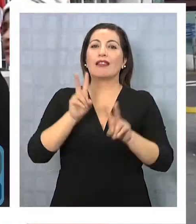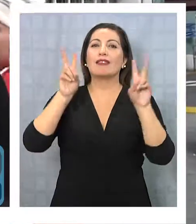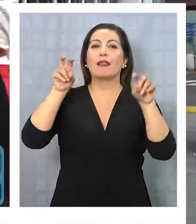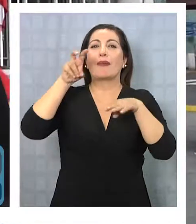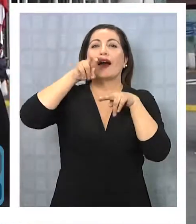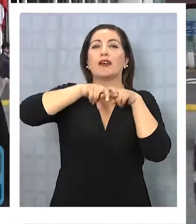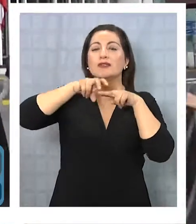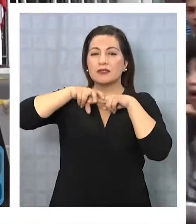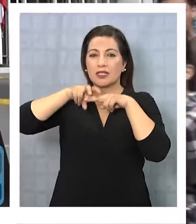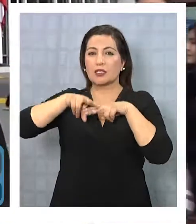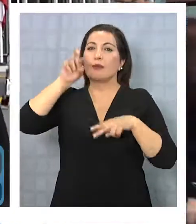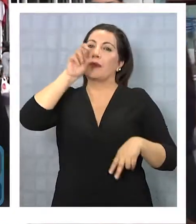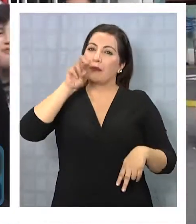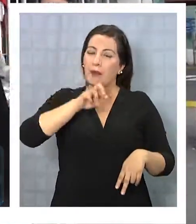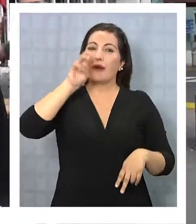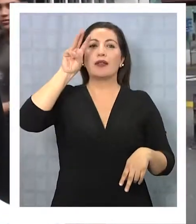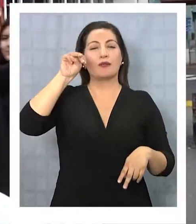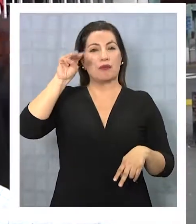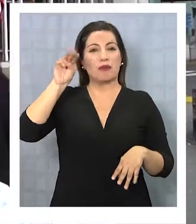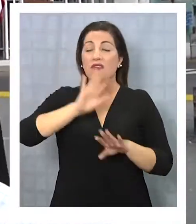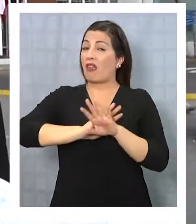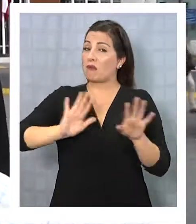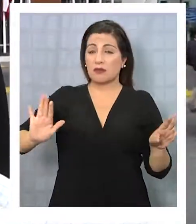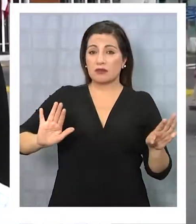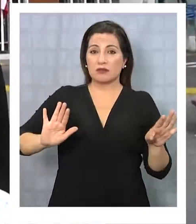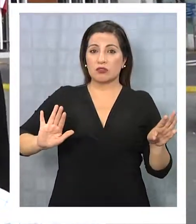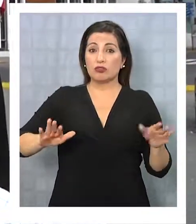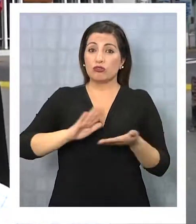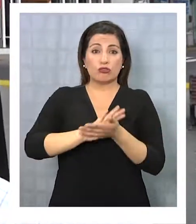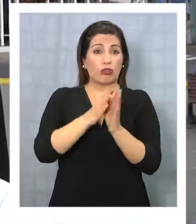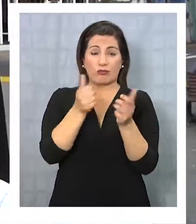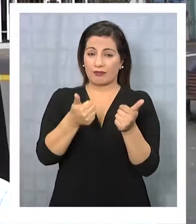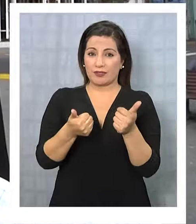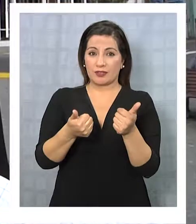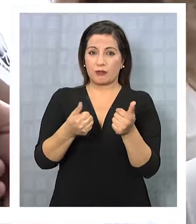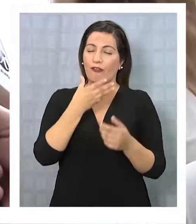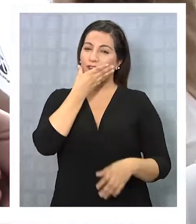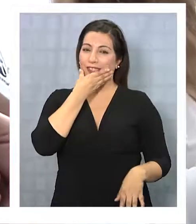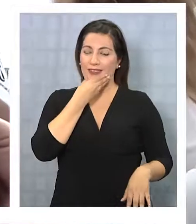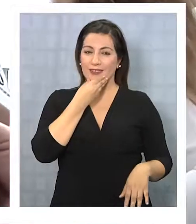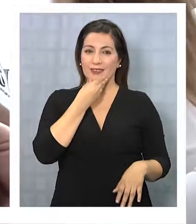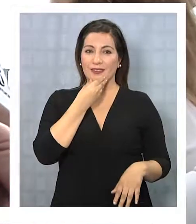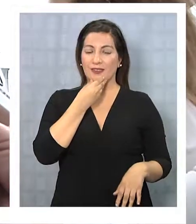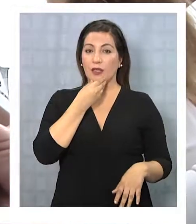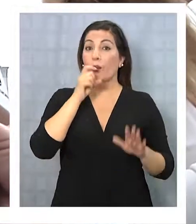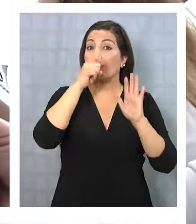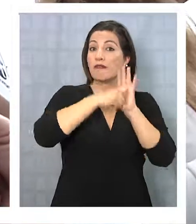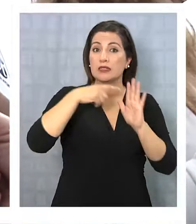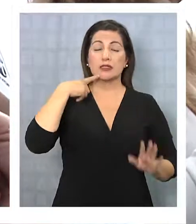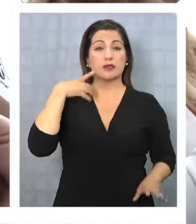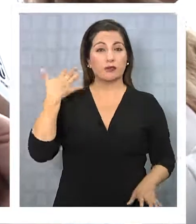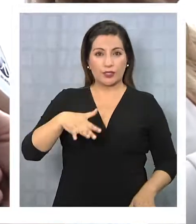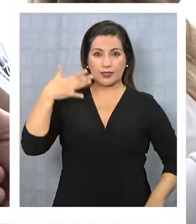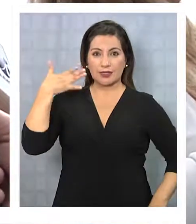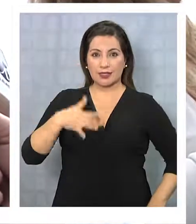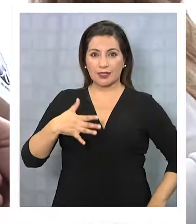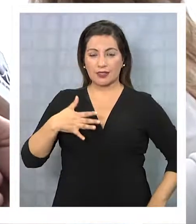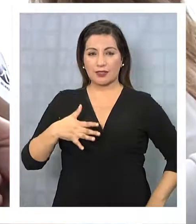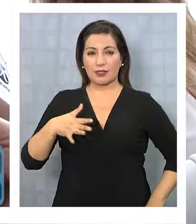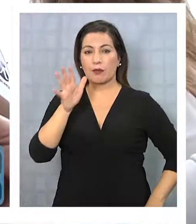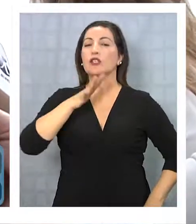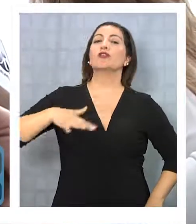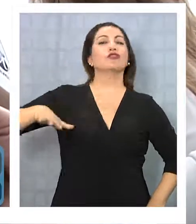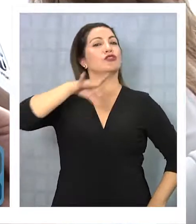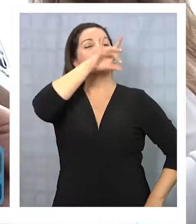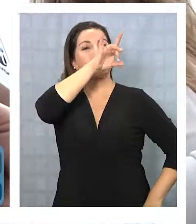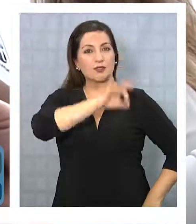tarimas para los papás, los apoderados, pero nada más, el resto todo bien, muy bonito. Es una fecha importante para nuestro